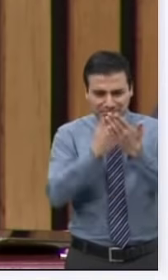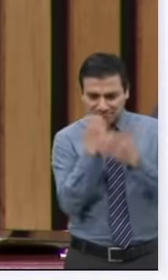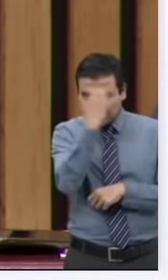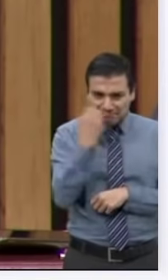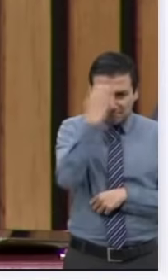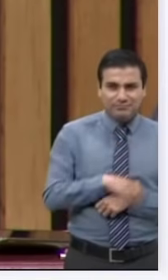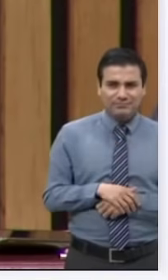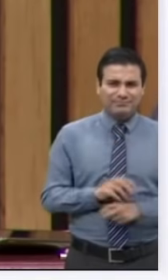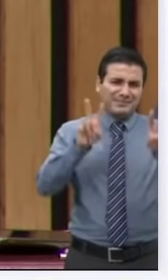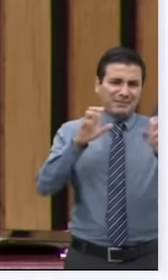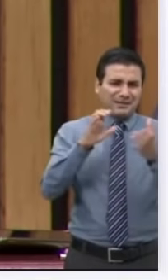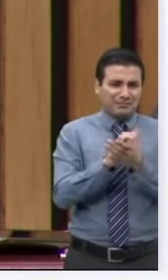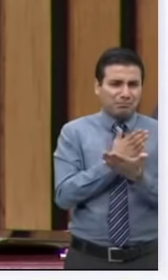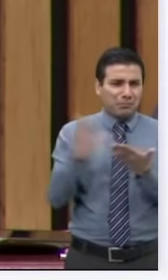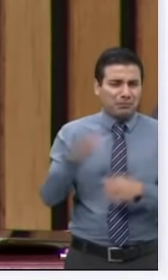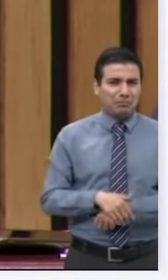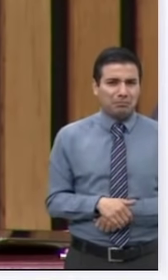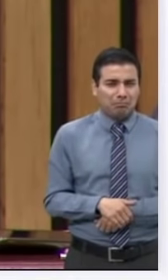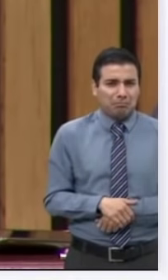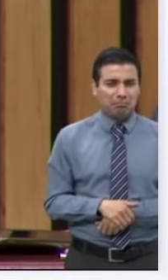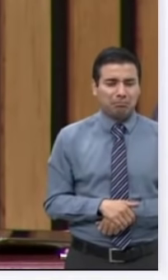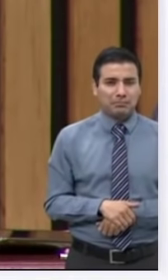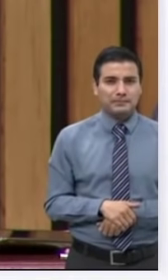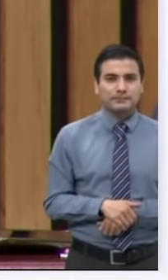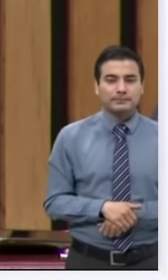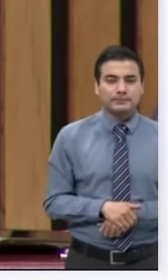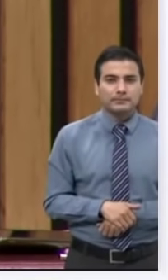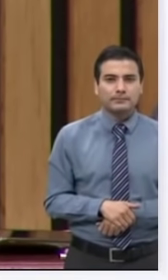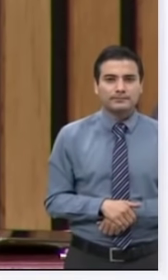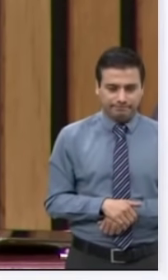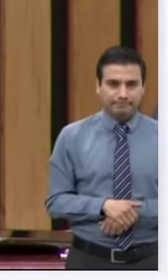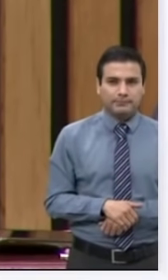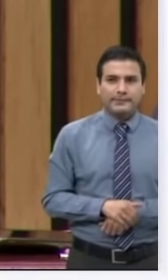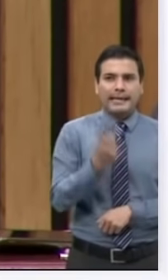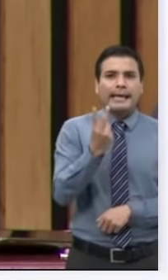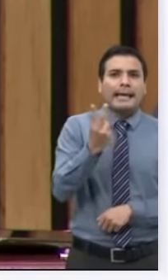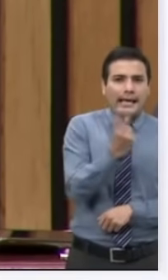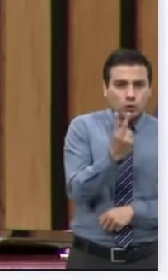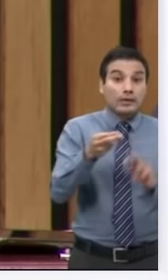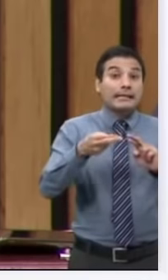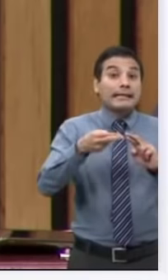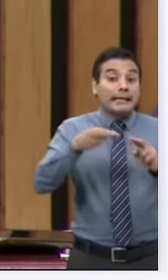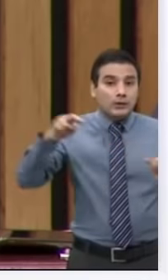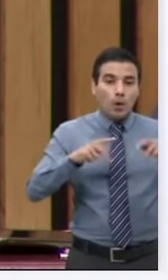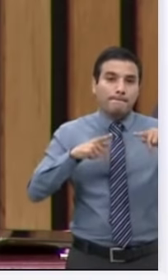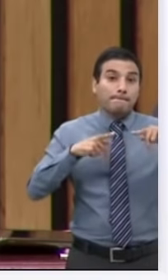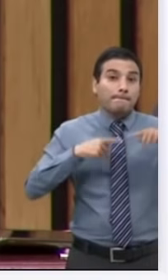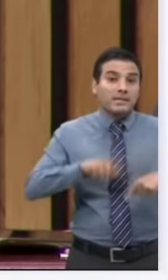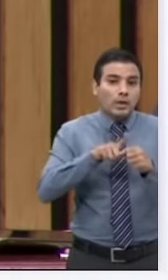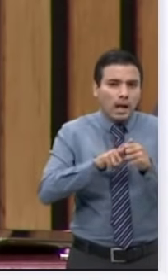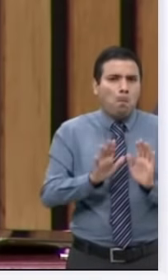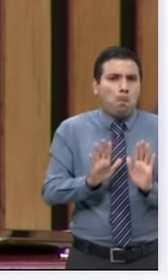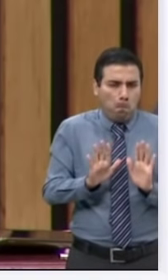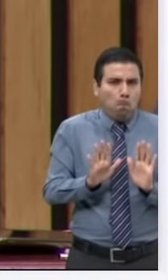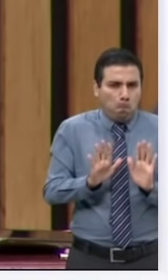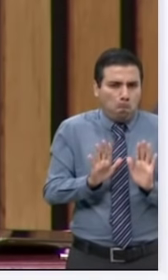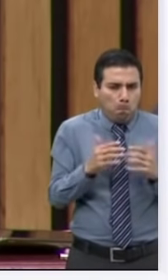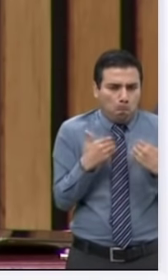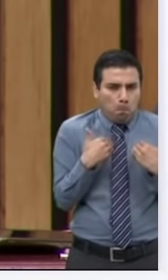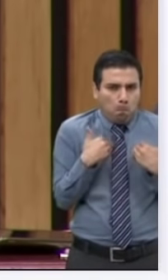efecto coincido que esa variable es de hecho la relación personal entre dos ciudadanos